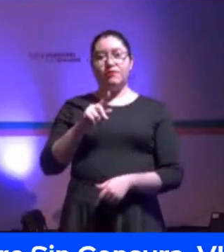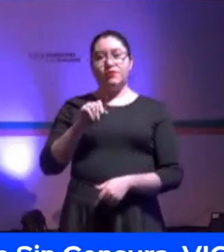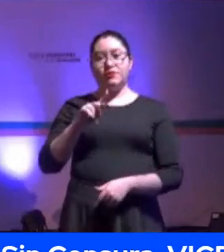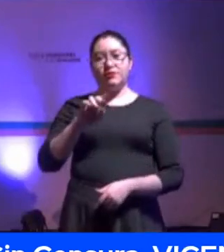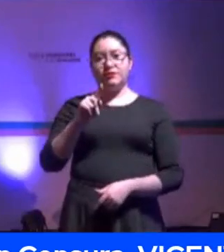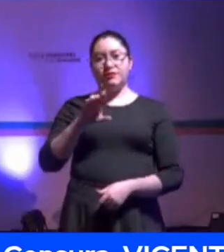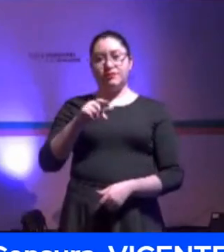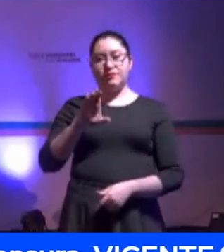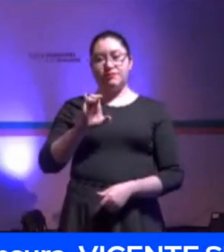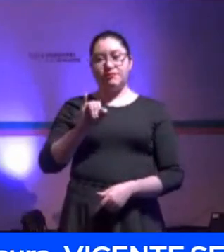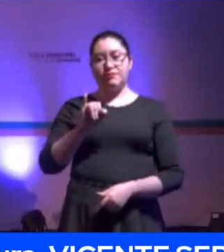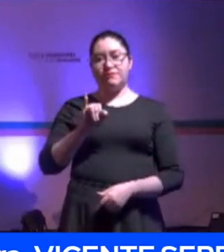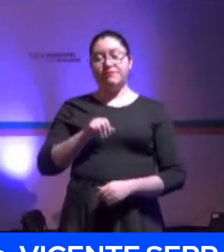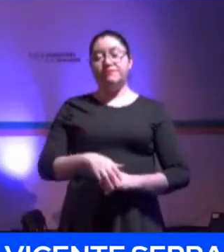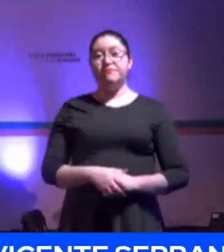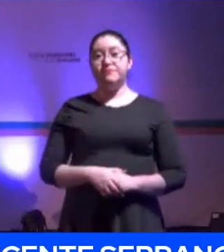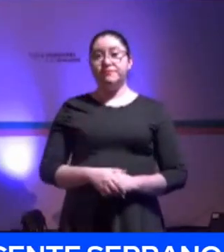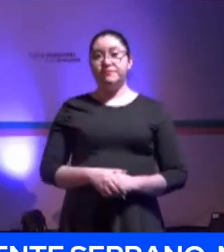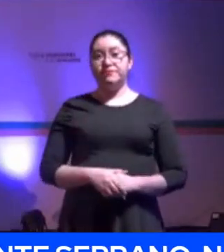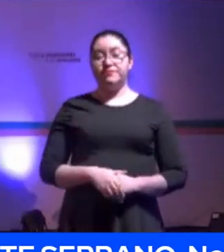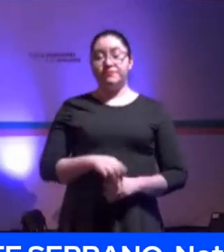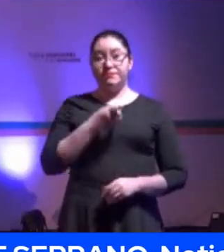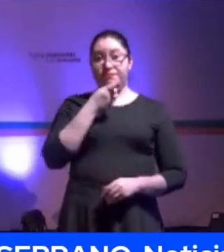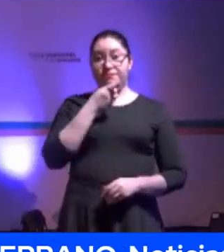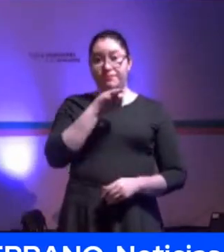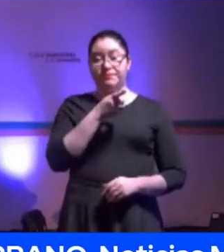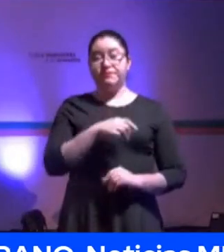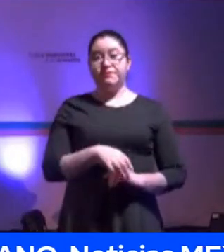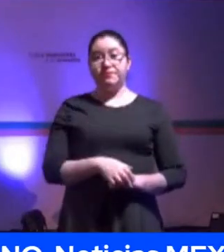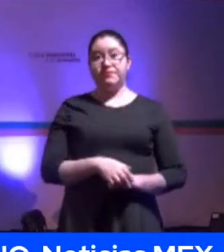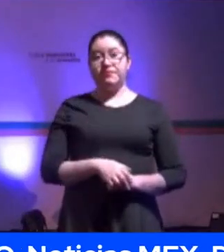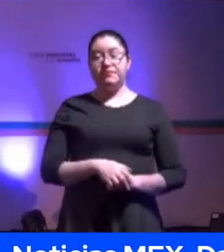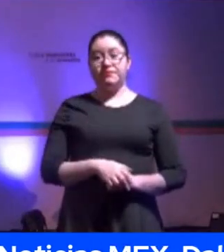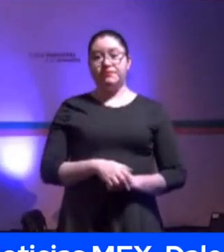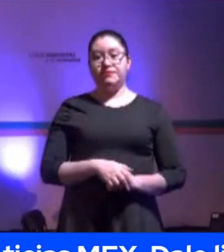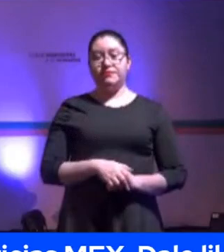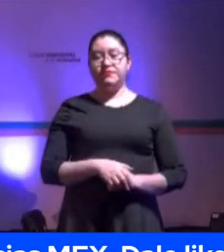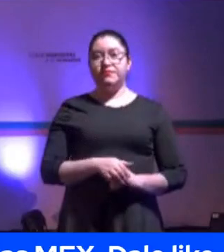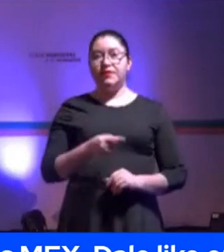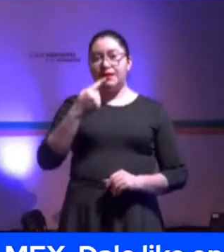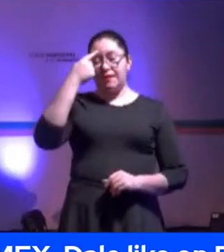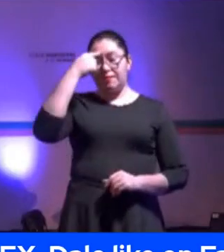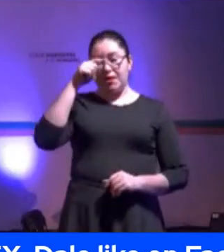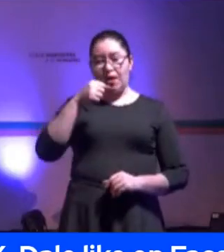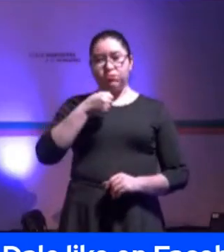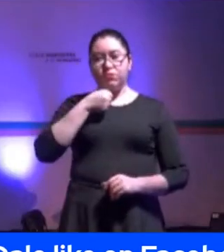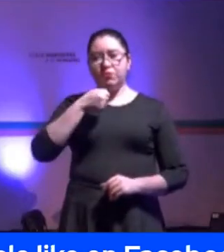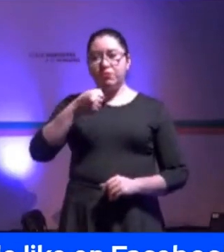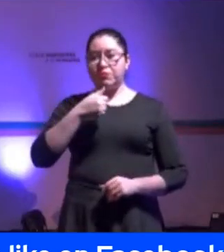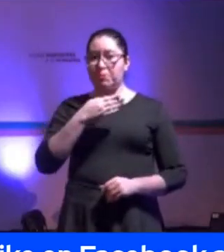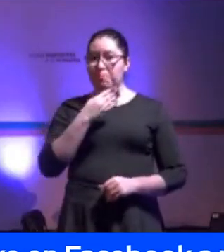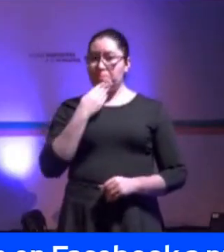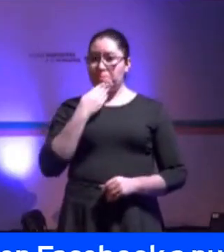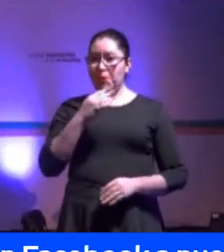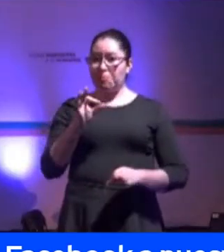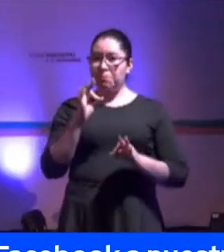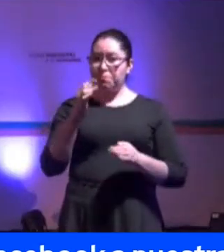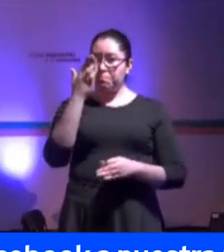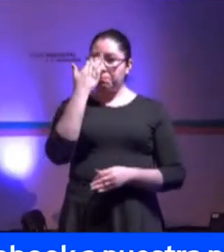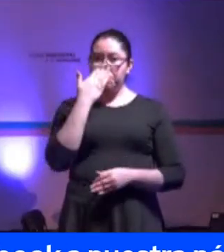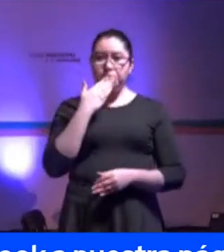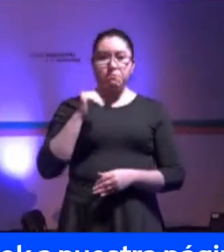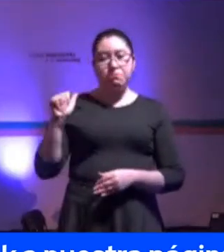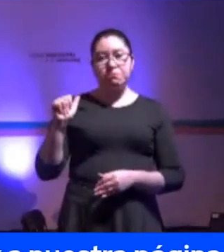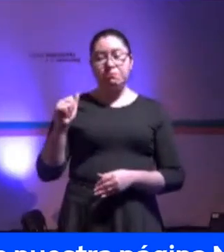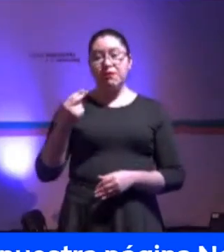dijo, Kapuscinski, es que para ser un buen periodista, primero